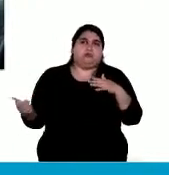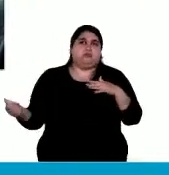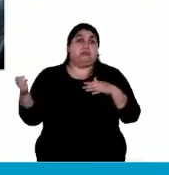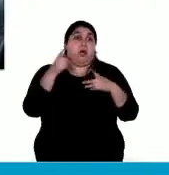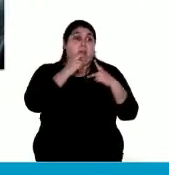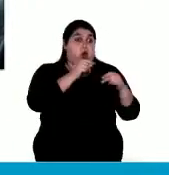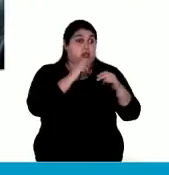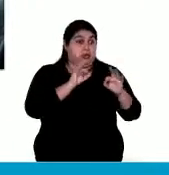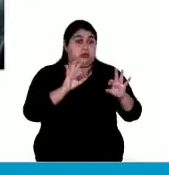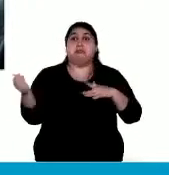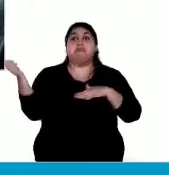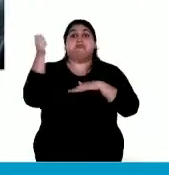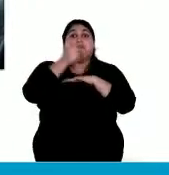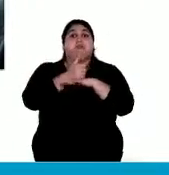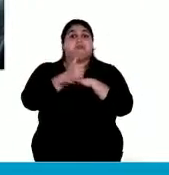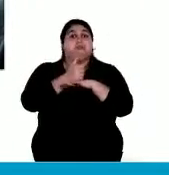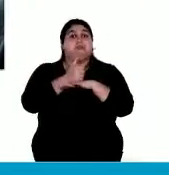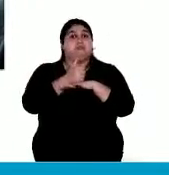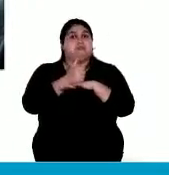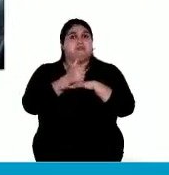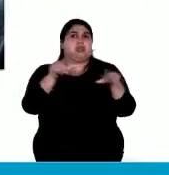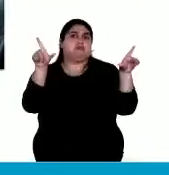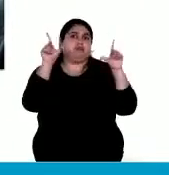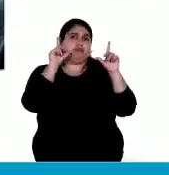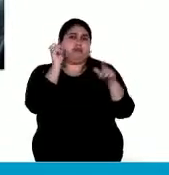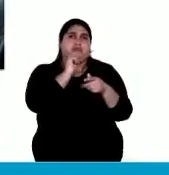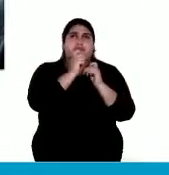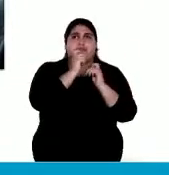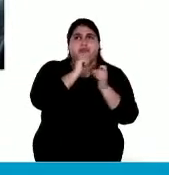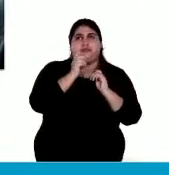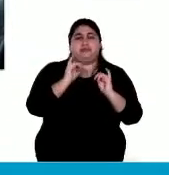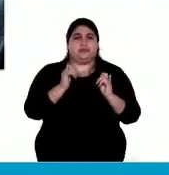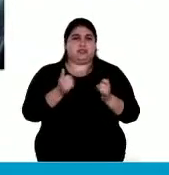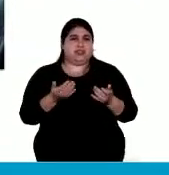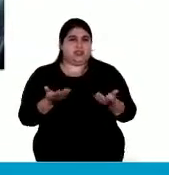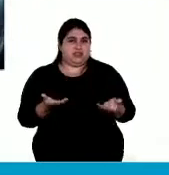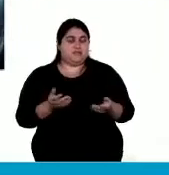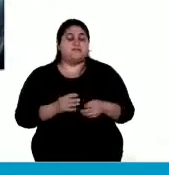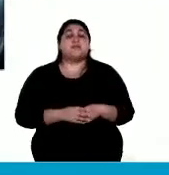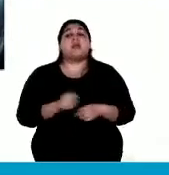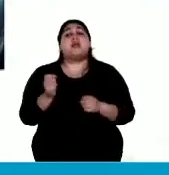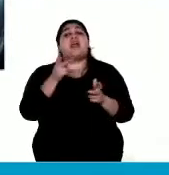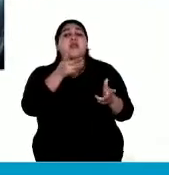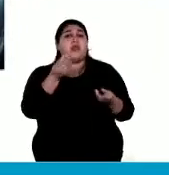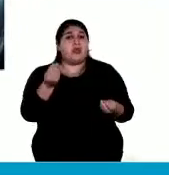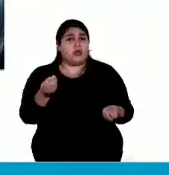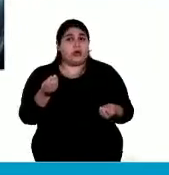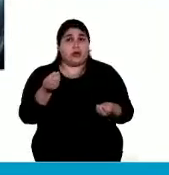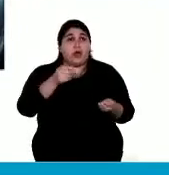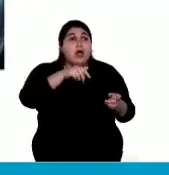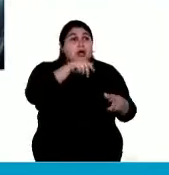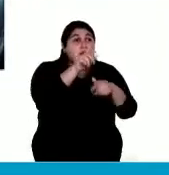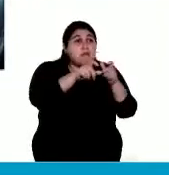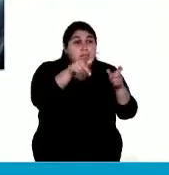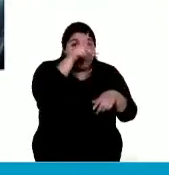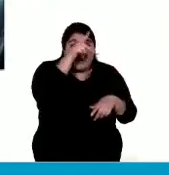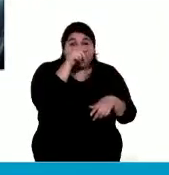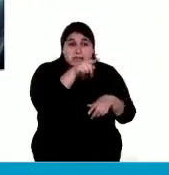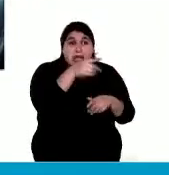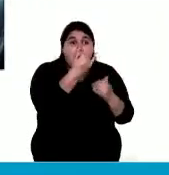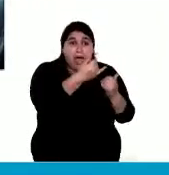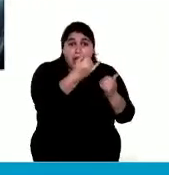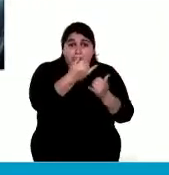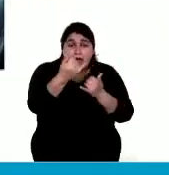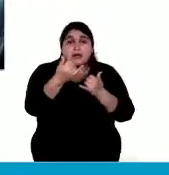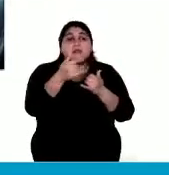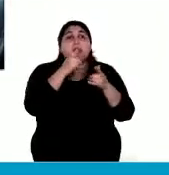sí reapareció en los medios y dijo que muchos de los policías que estaban en